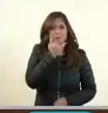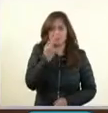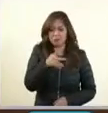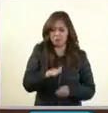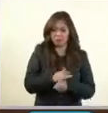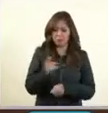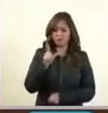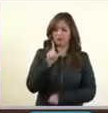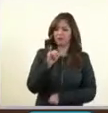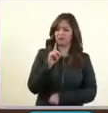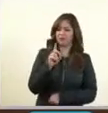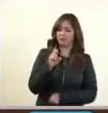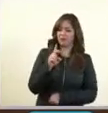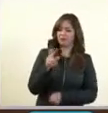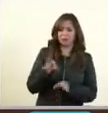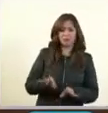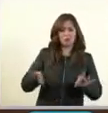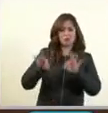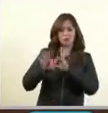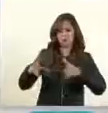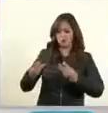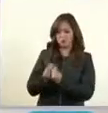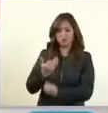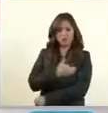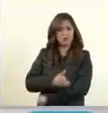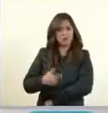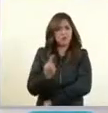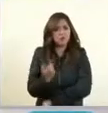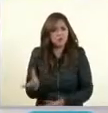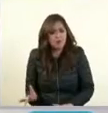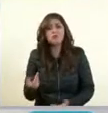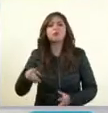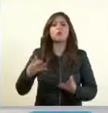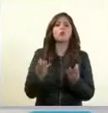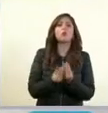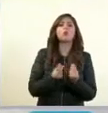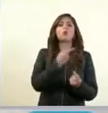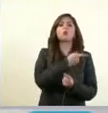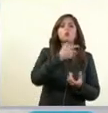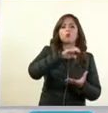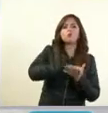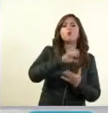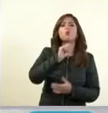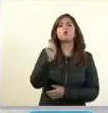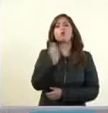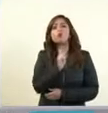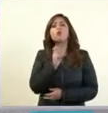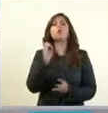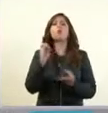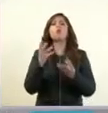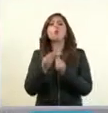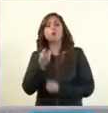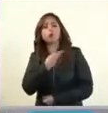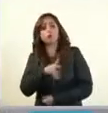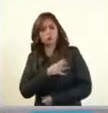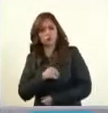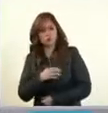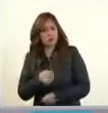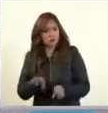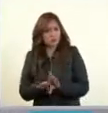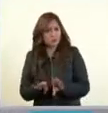beneficio para la familia, para los miembros de la familia? Háblese la pareja, el padre, la madre, los hijos. Porque está como muy